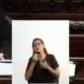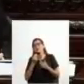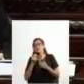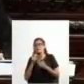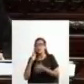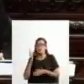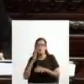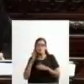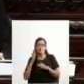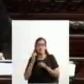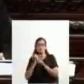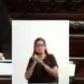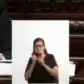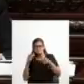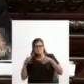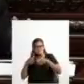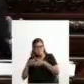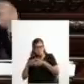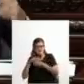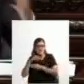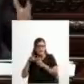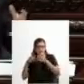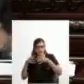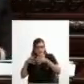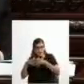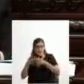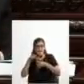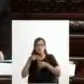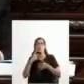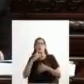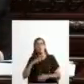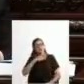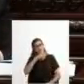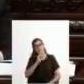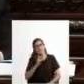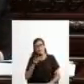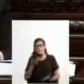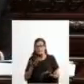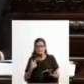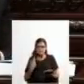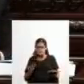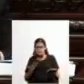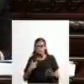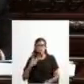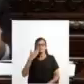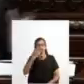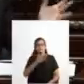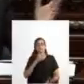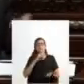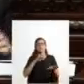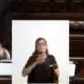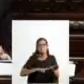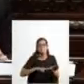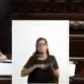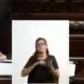pequeños, los medianos, es condenarlos a ir al banco para pagar la contribución o los impuestos